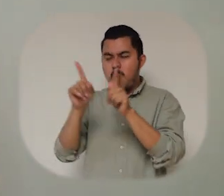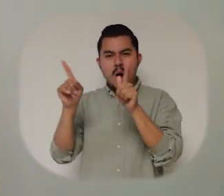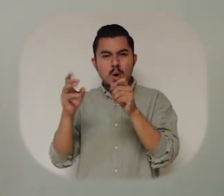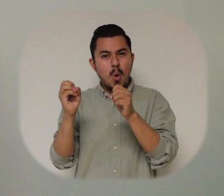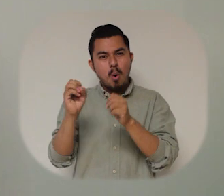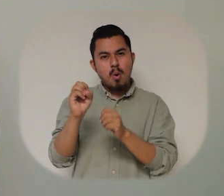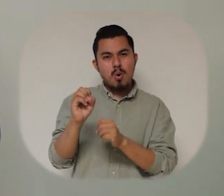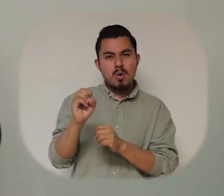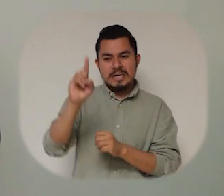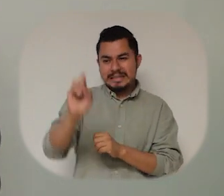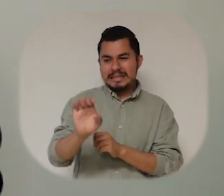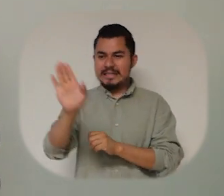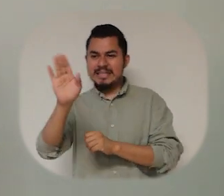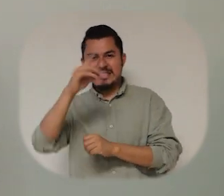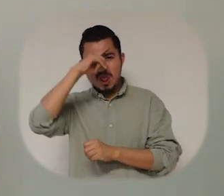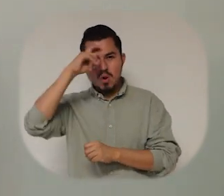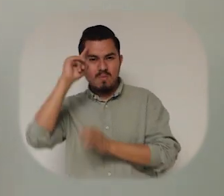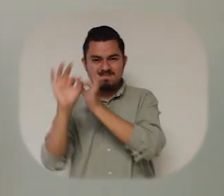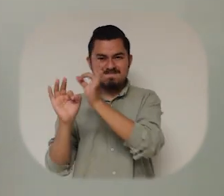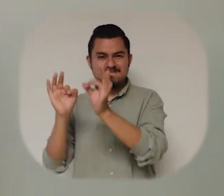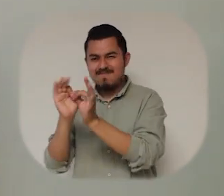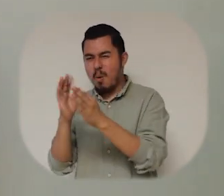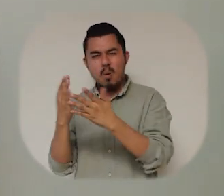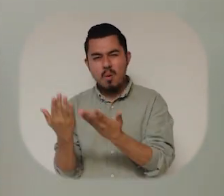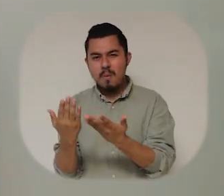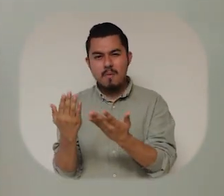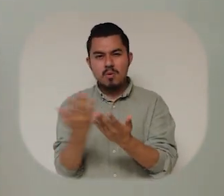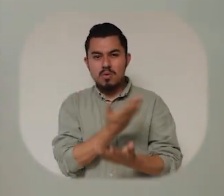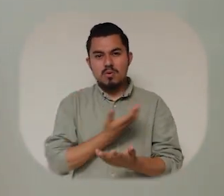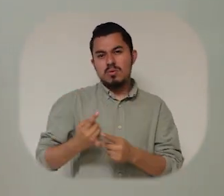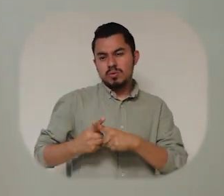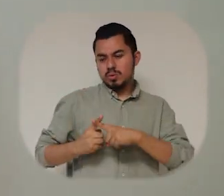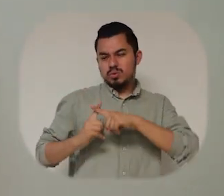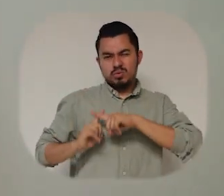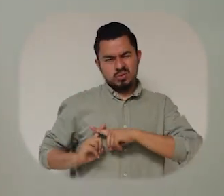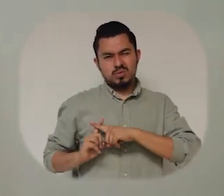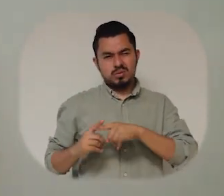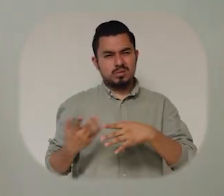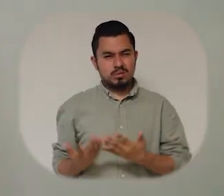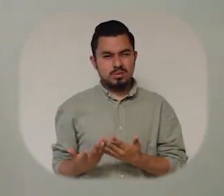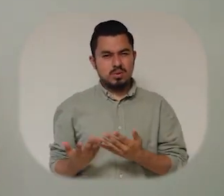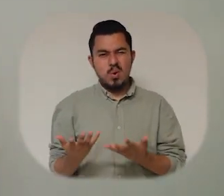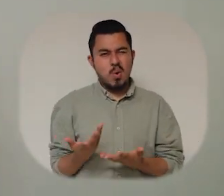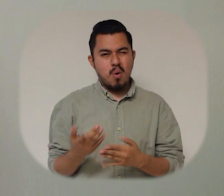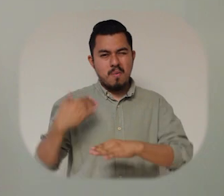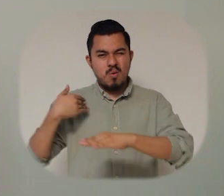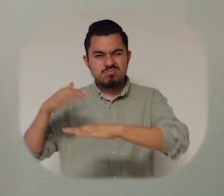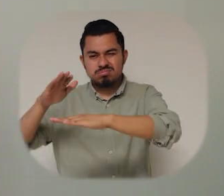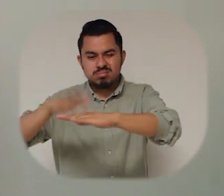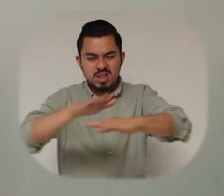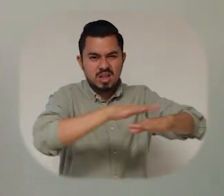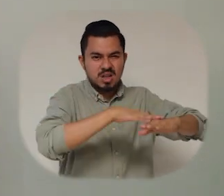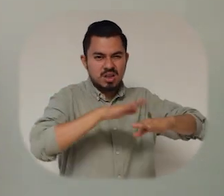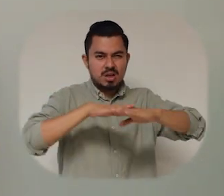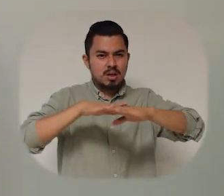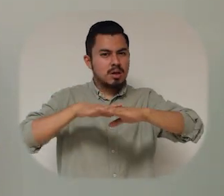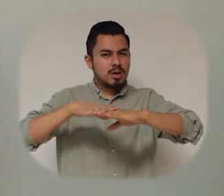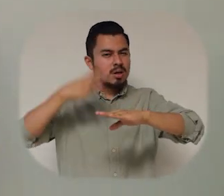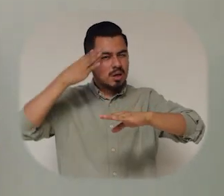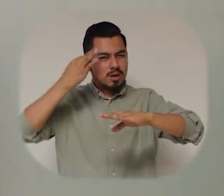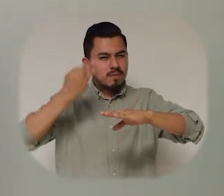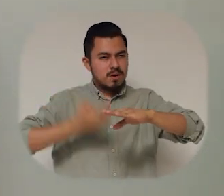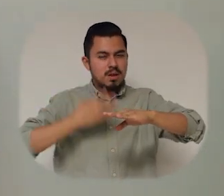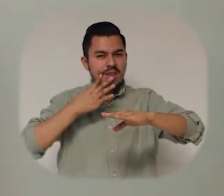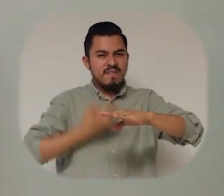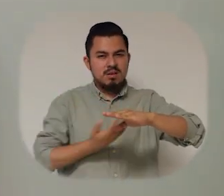Cristo, y como cristiano, cómo fuimos llamados. Si de verdad pensamos eso, entonces podemos